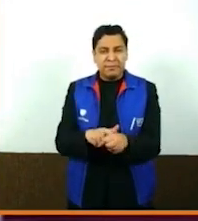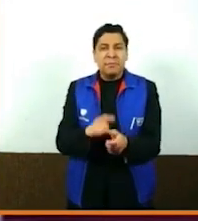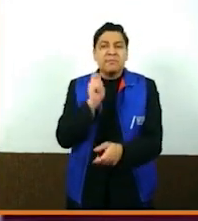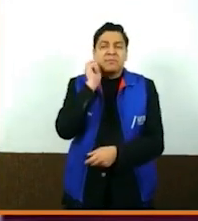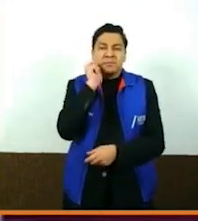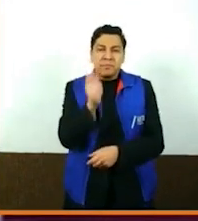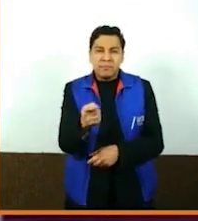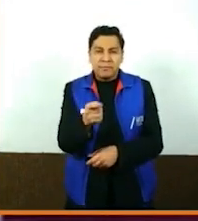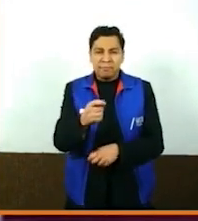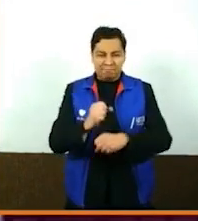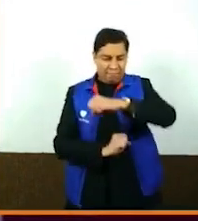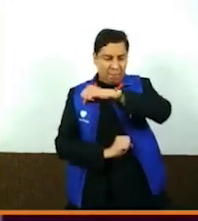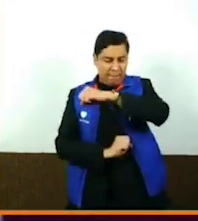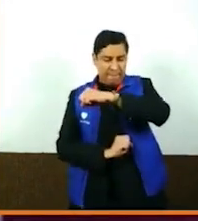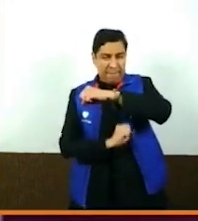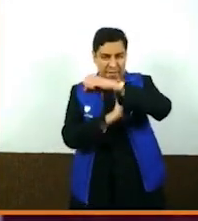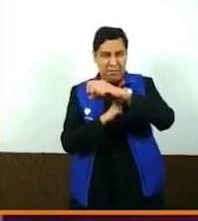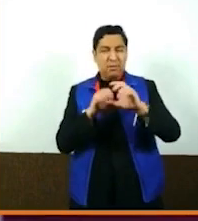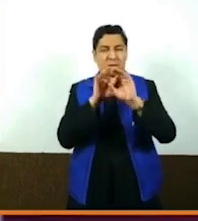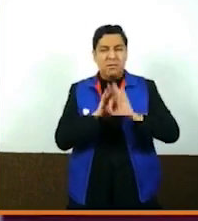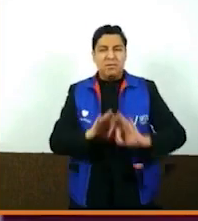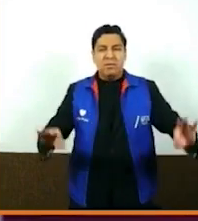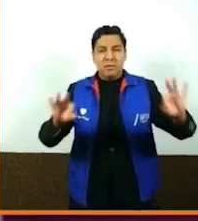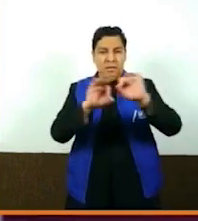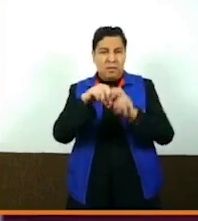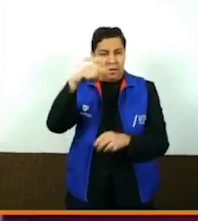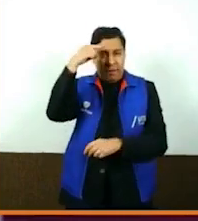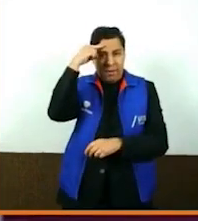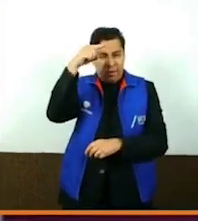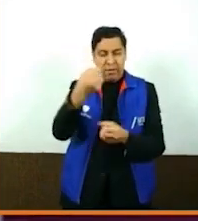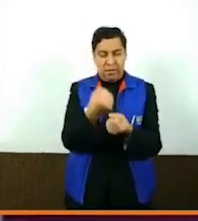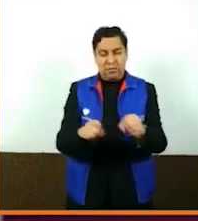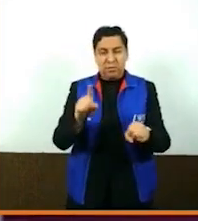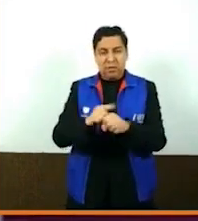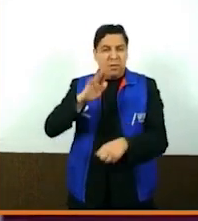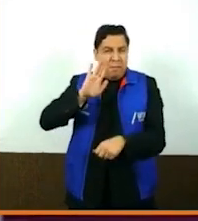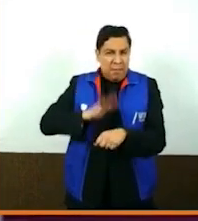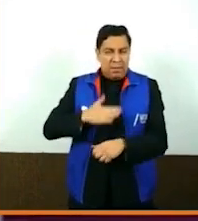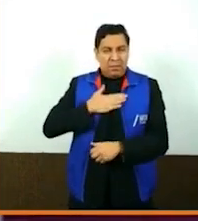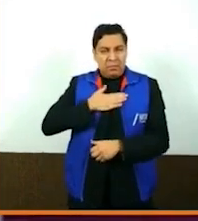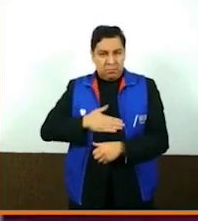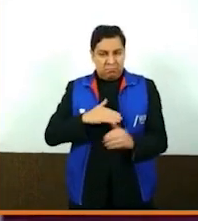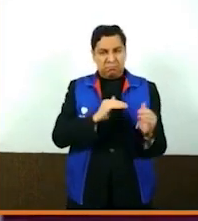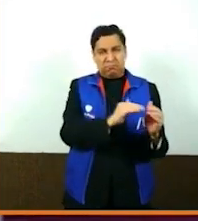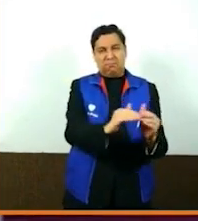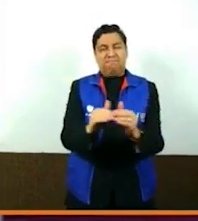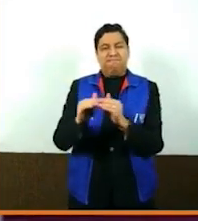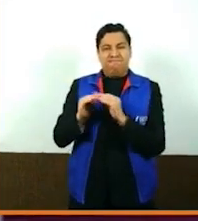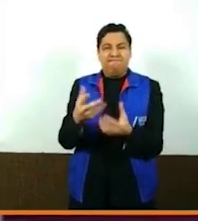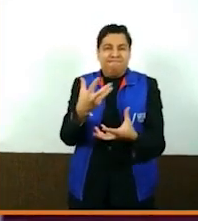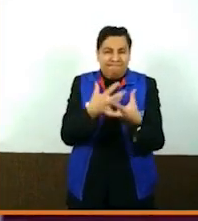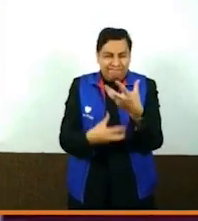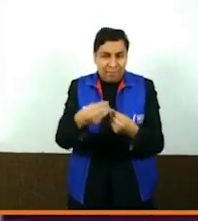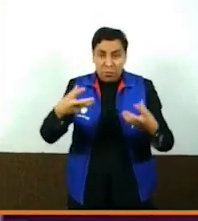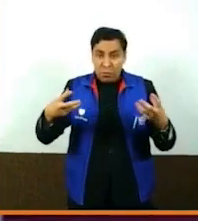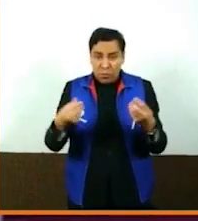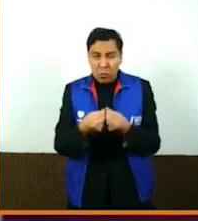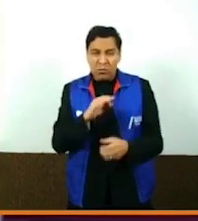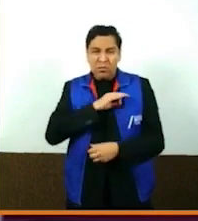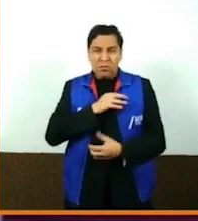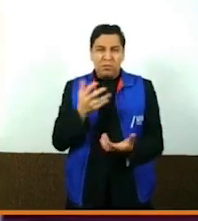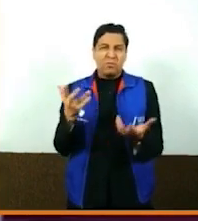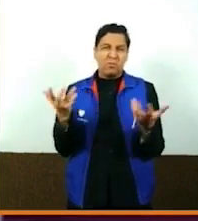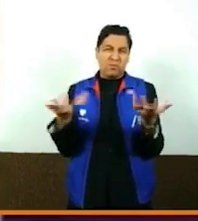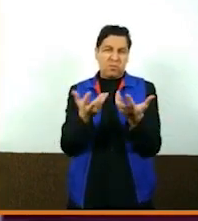empresarial es un pilar fundamental para construir una sociedad más justa y sostenible. Juntos podemos crear